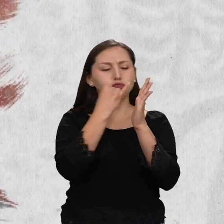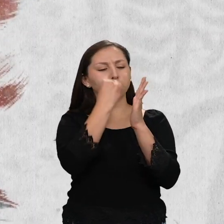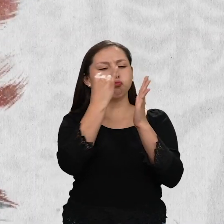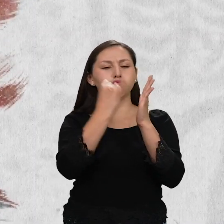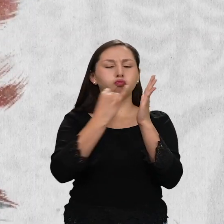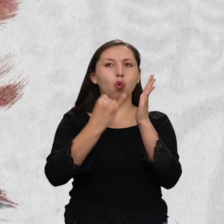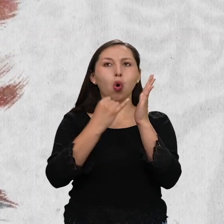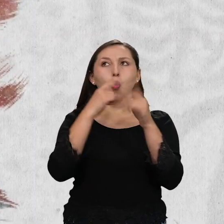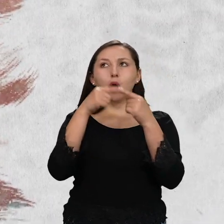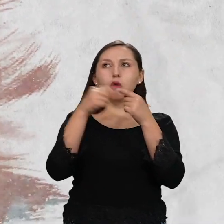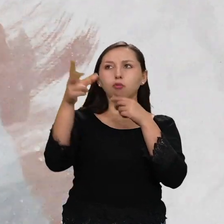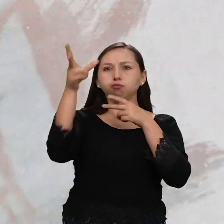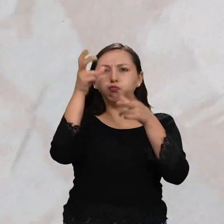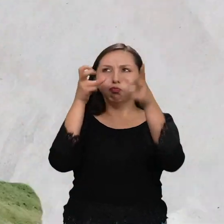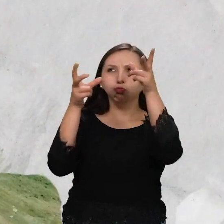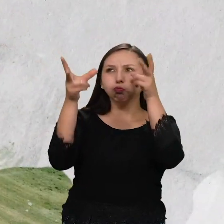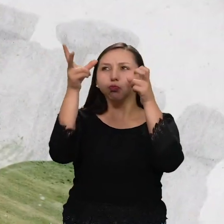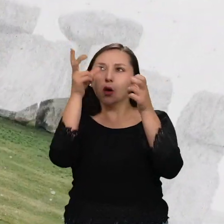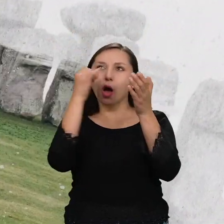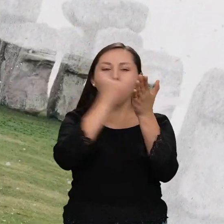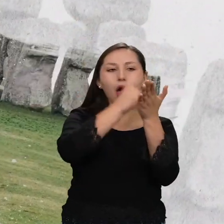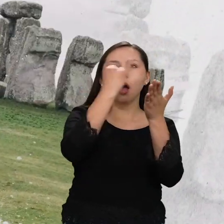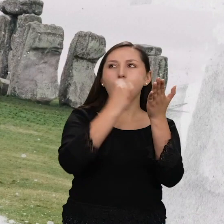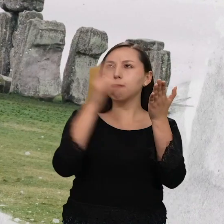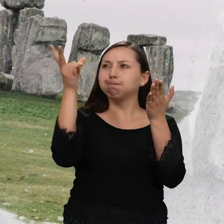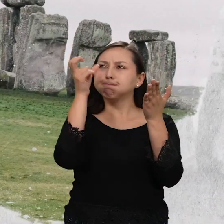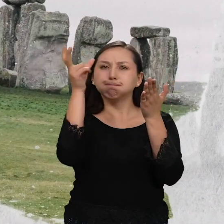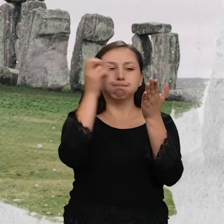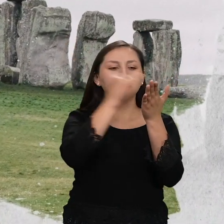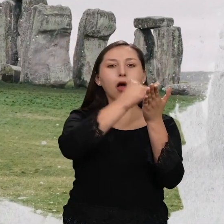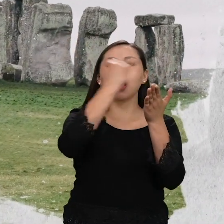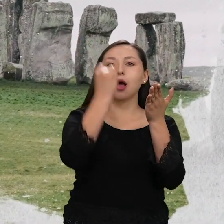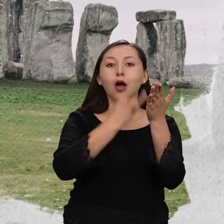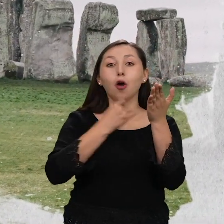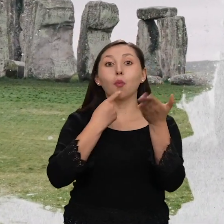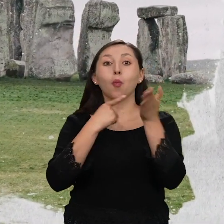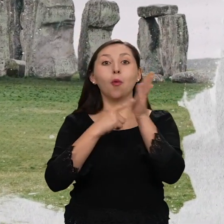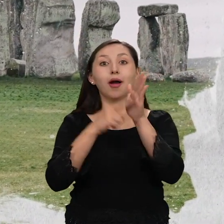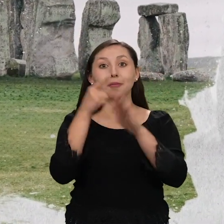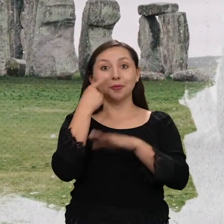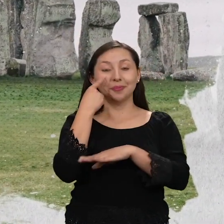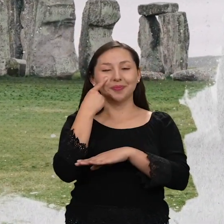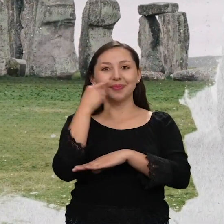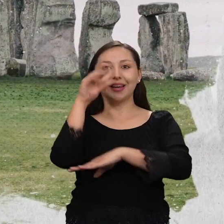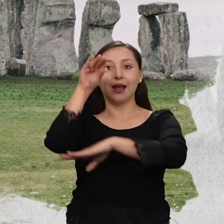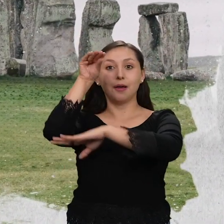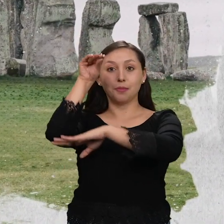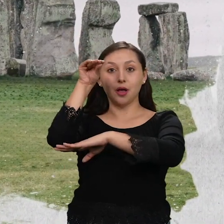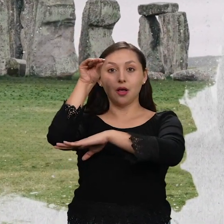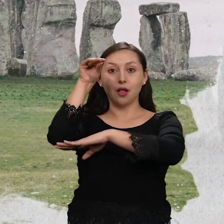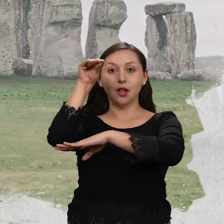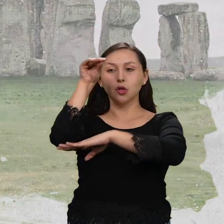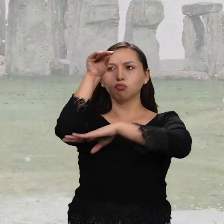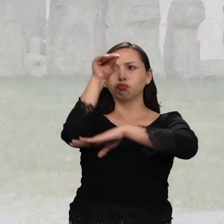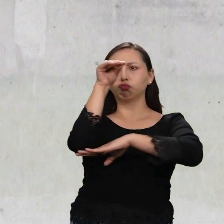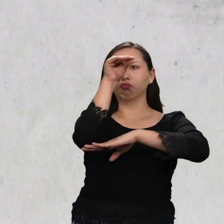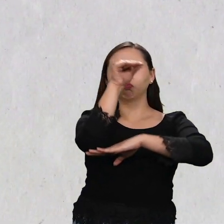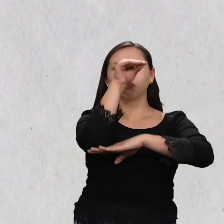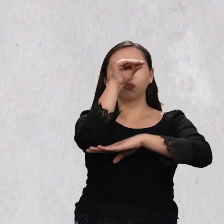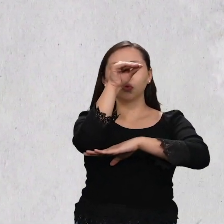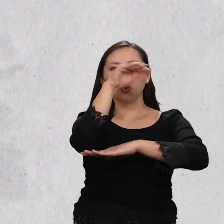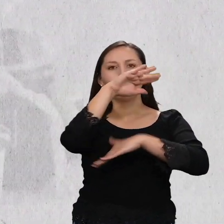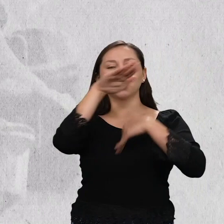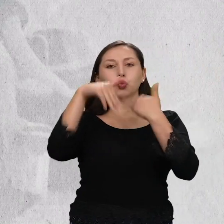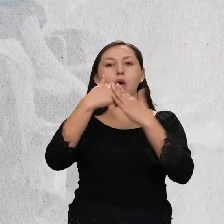a la realidad. De este periodo se observan los monumentos megalíticos o megalitos, evidenciando que